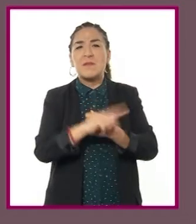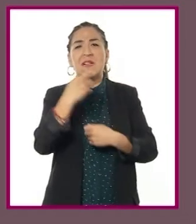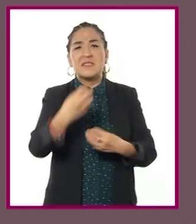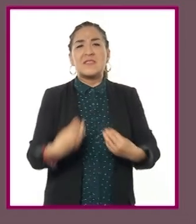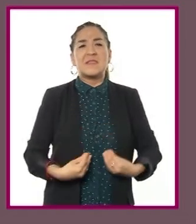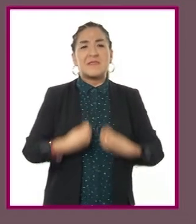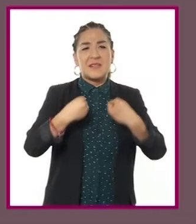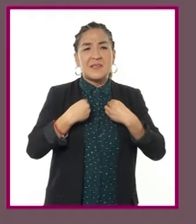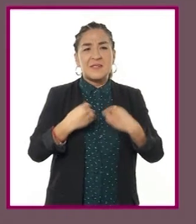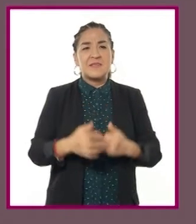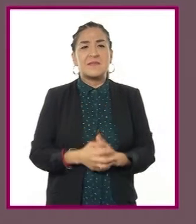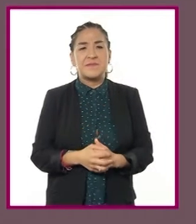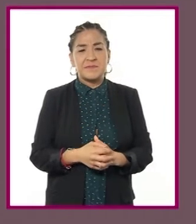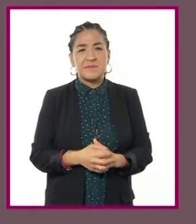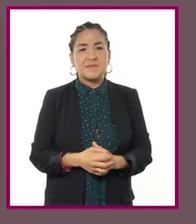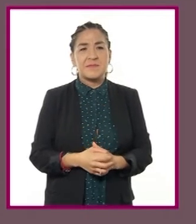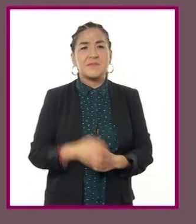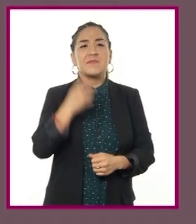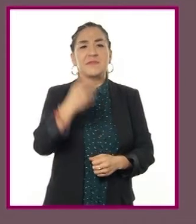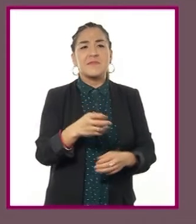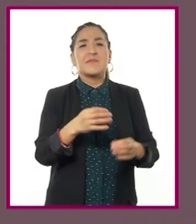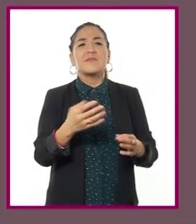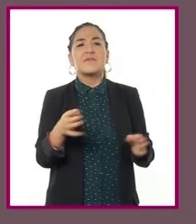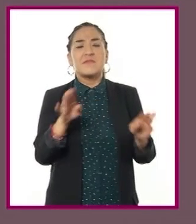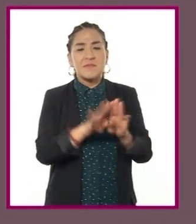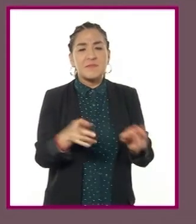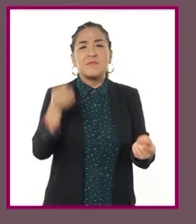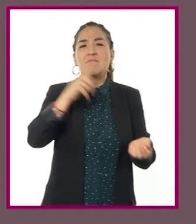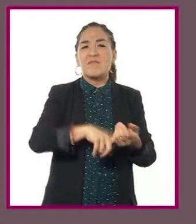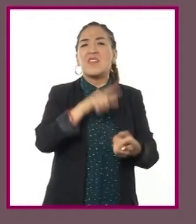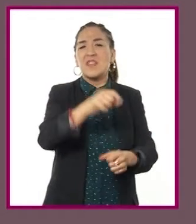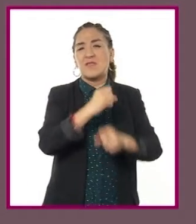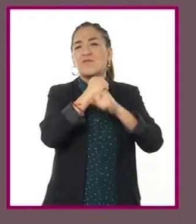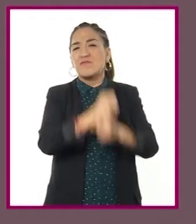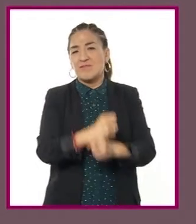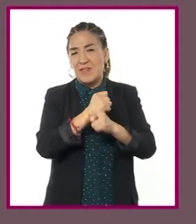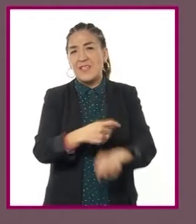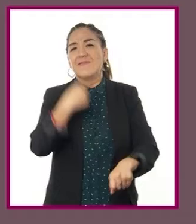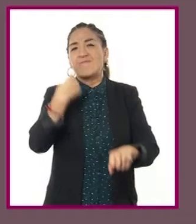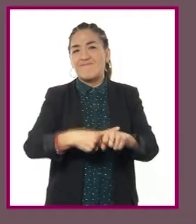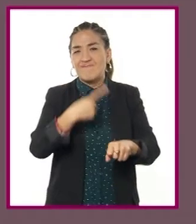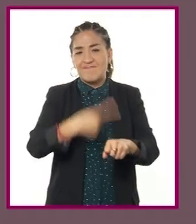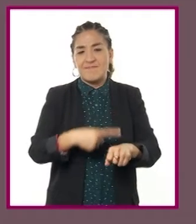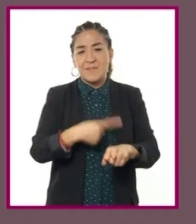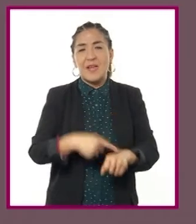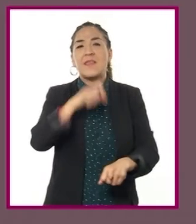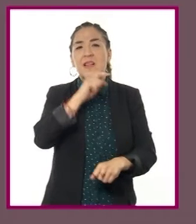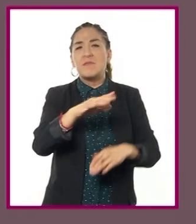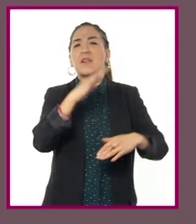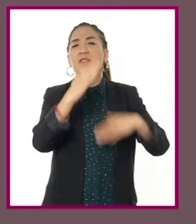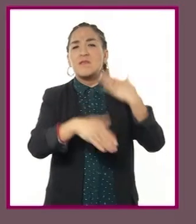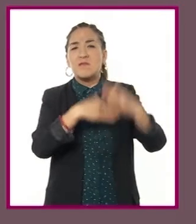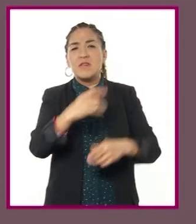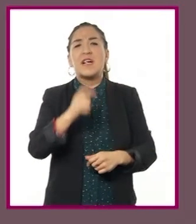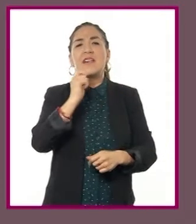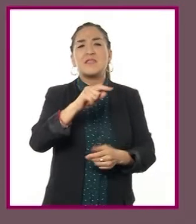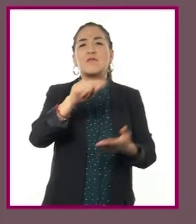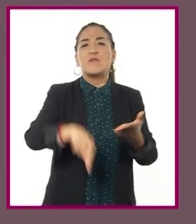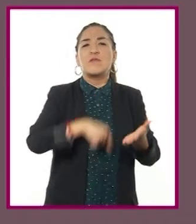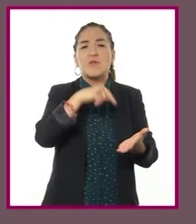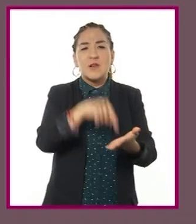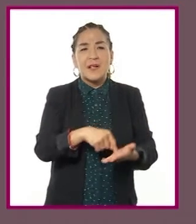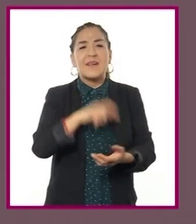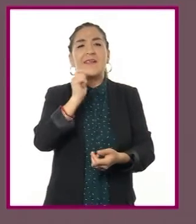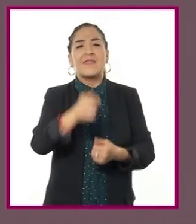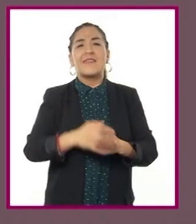personas que tuvieron que ser evacuadas de sus hogares y sufrieron enfermedades. Hasta la fecha, una gran zona que rodea